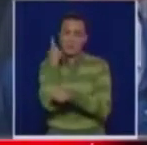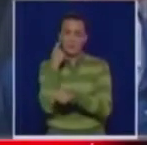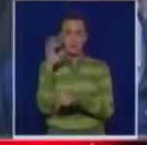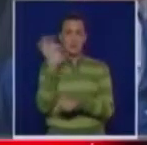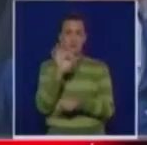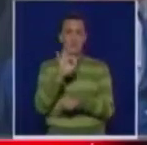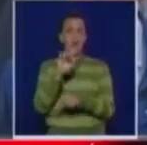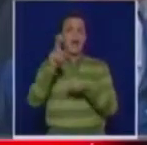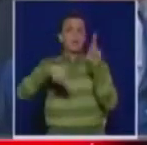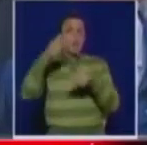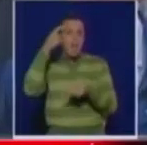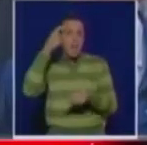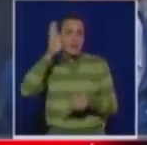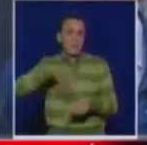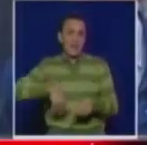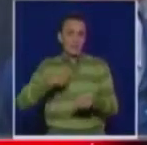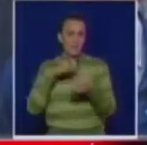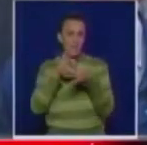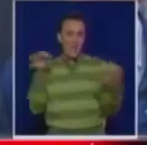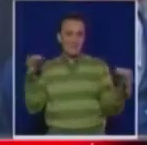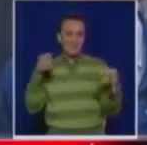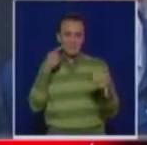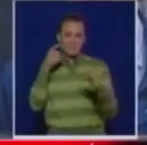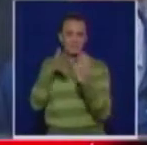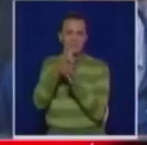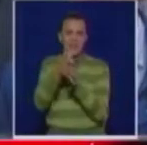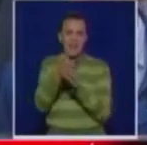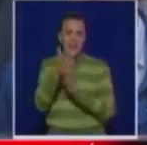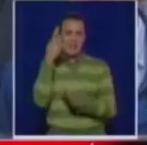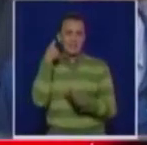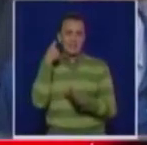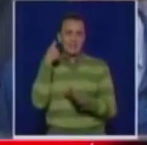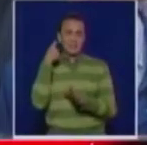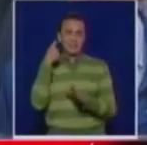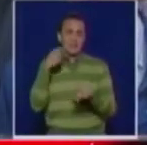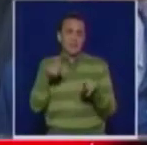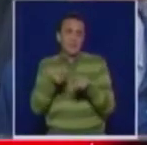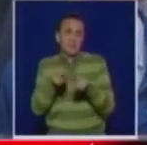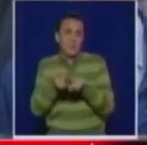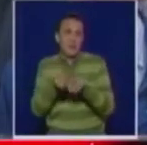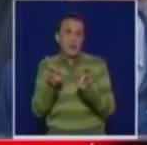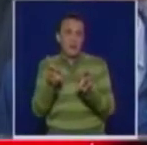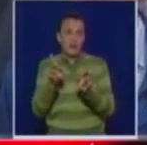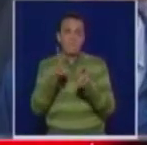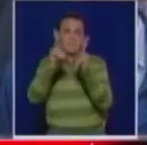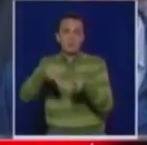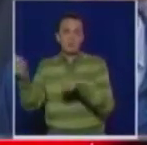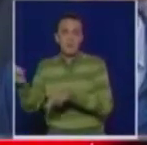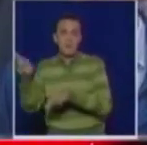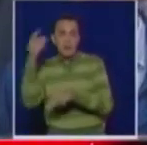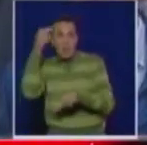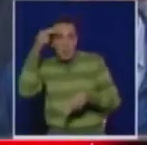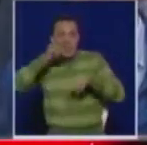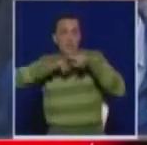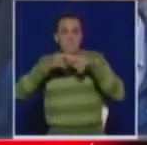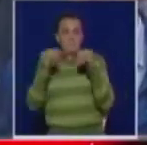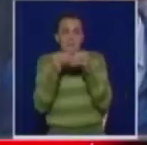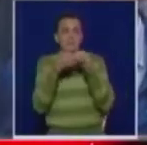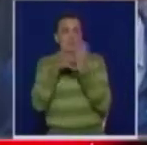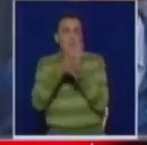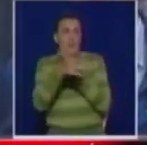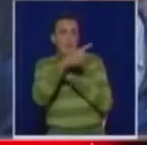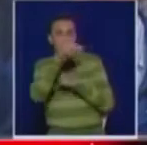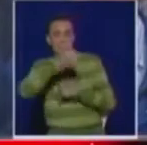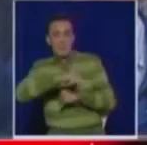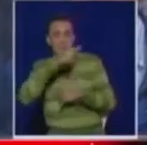malinterpretada mi frase o por haber dado ese papayazo de que fuera malinterpretada por mucha gente, pues yo en